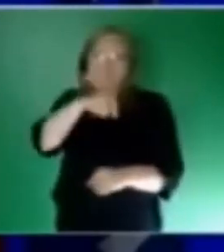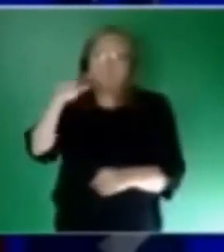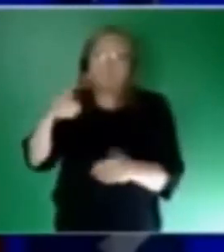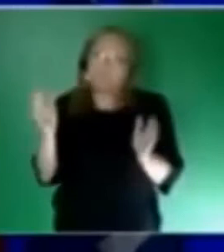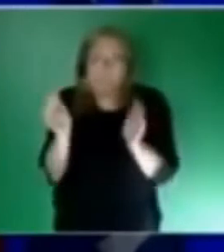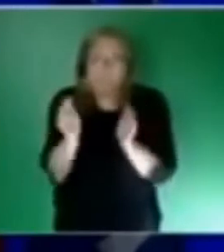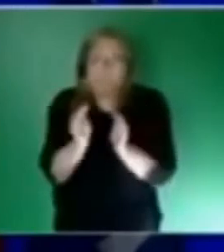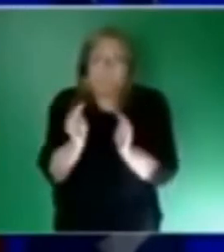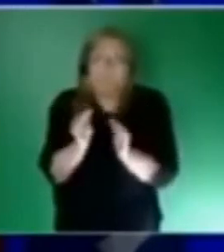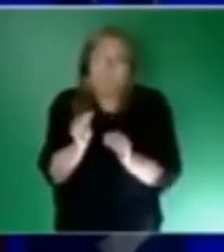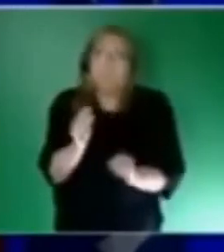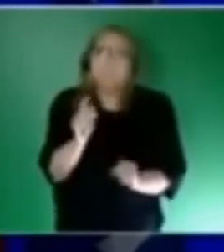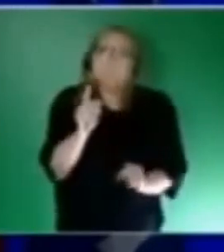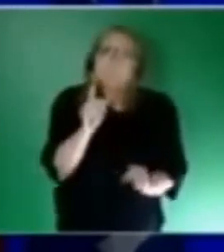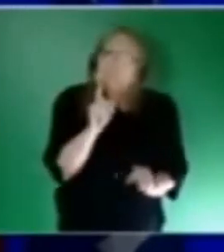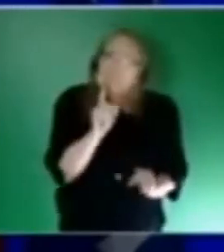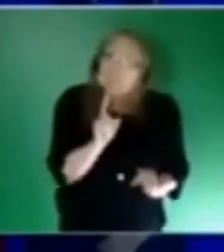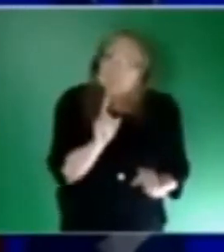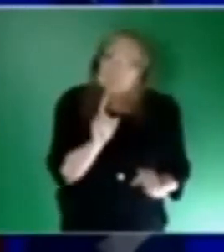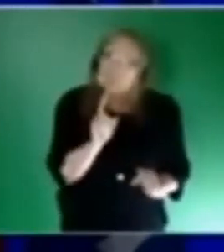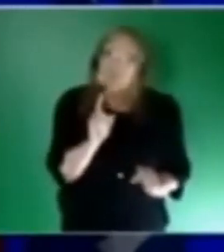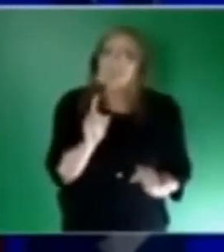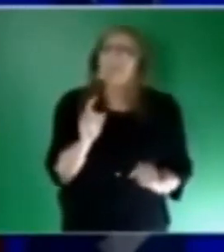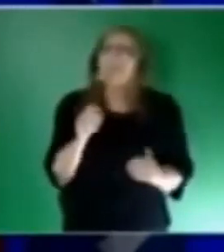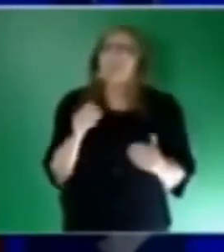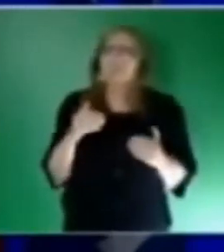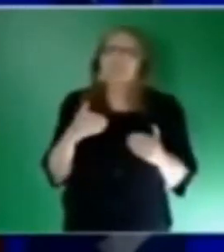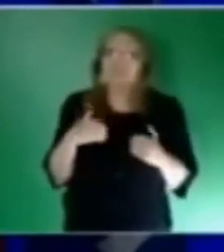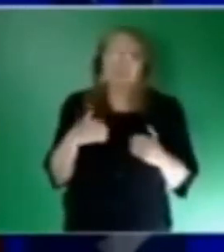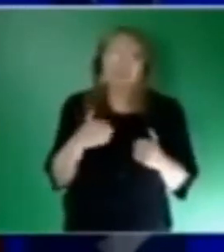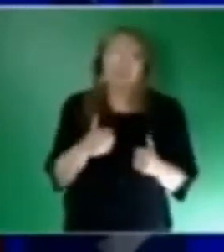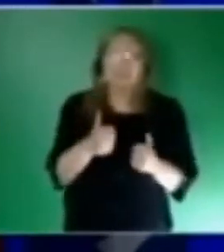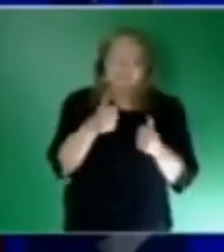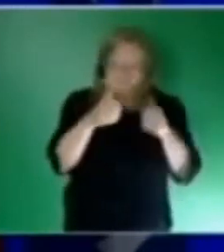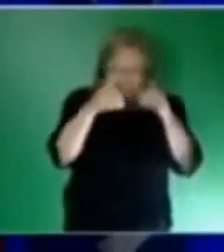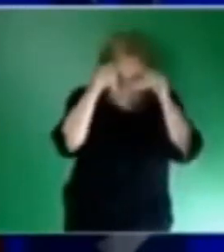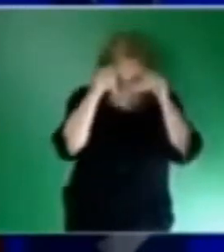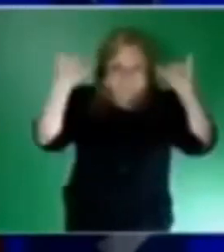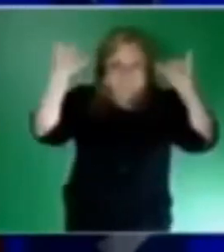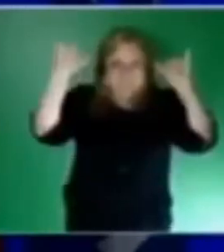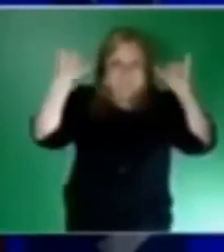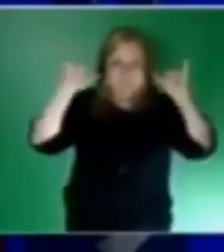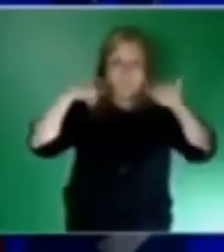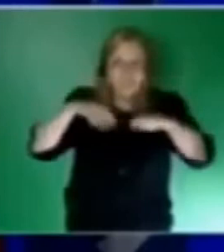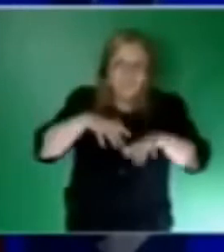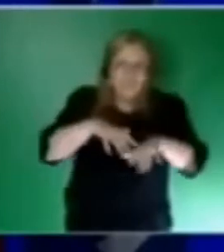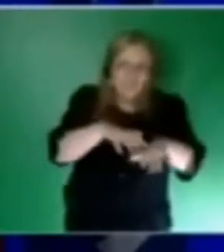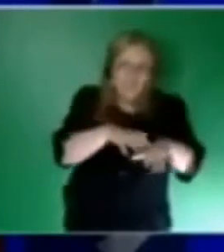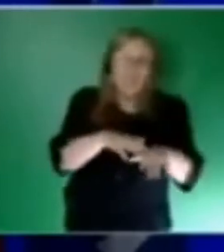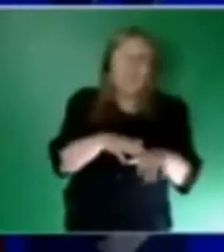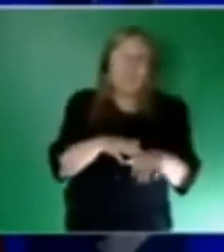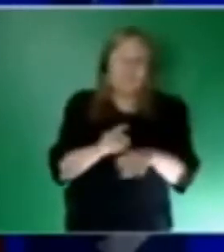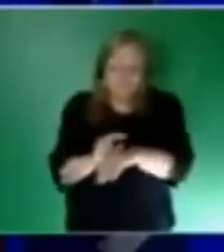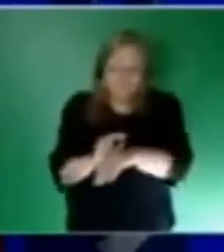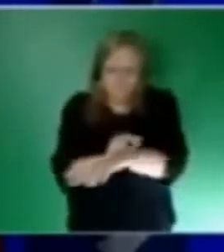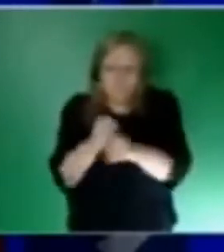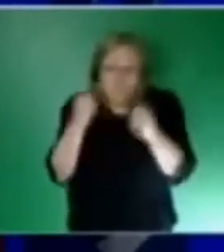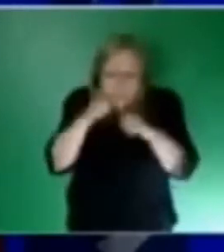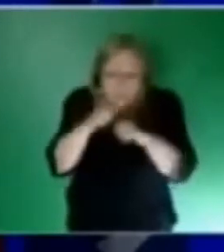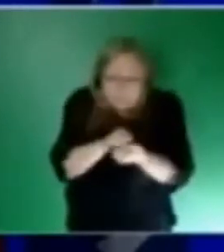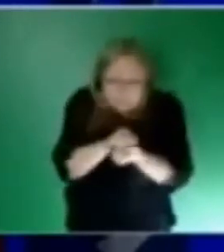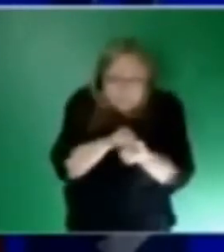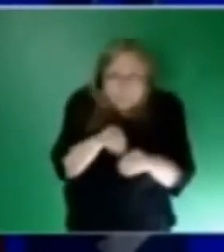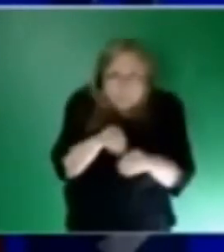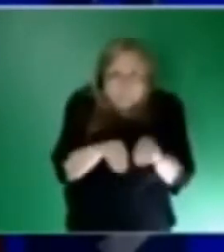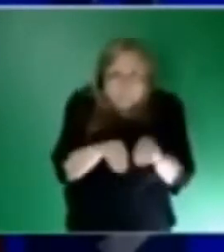del mundo unos 810 millones de ovejas estupendas y fue allí exportador de